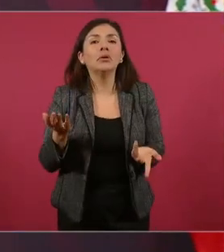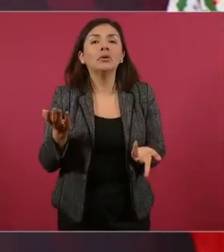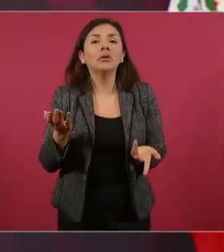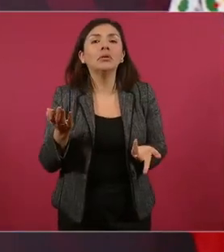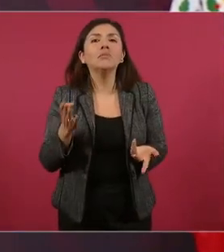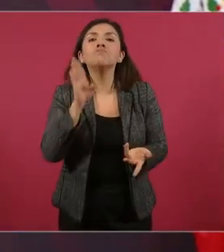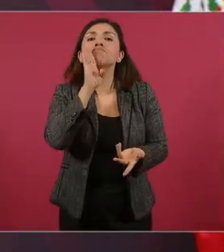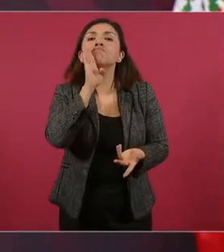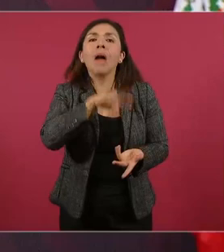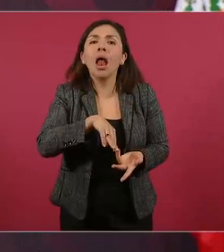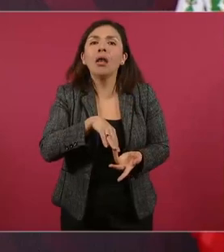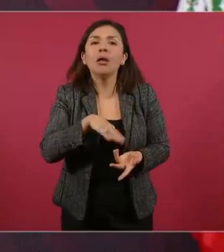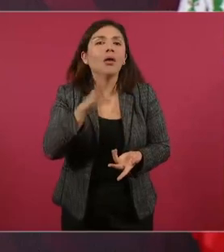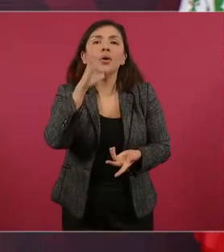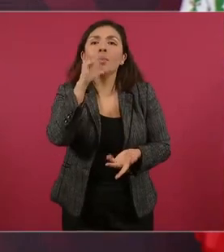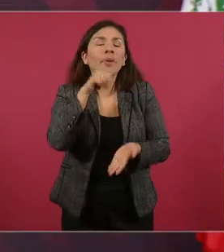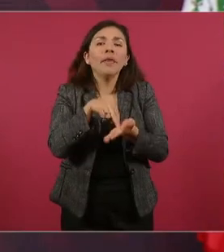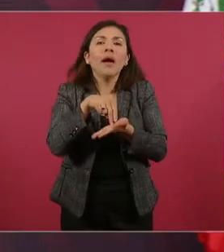de no quedar bien.